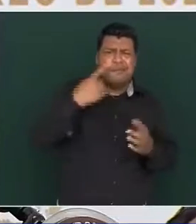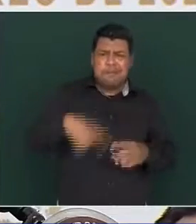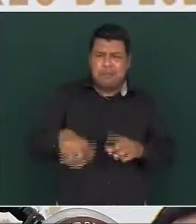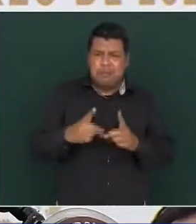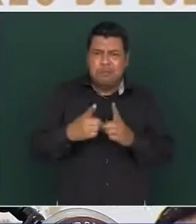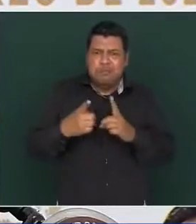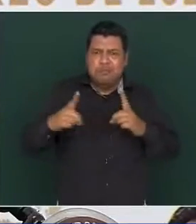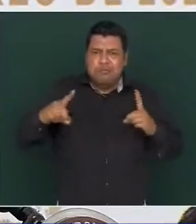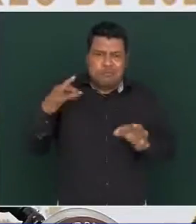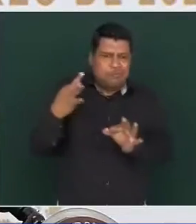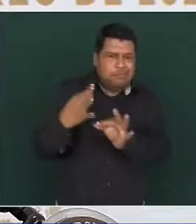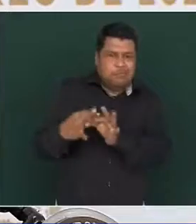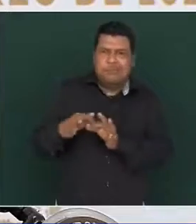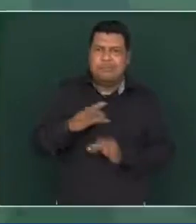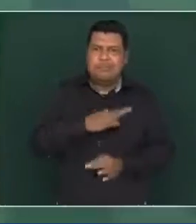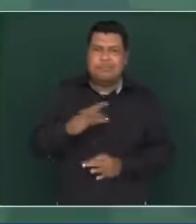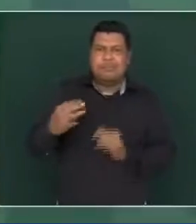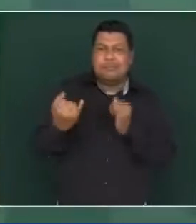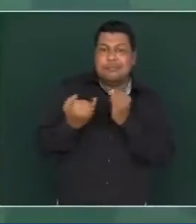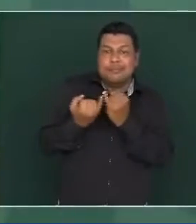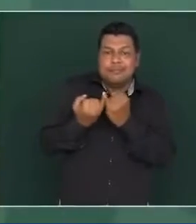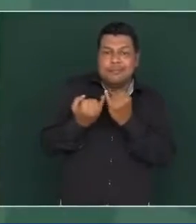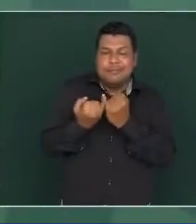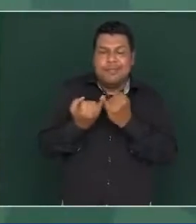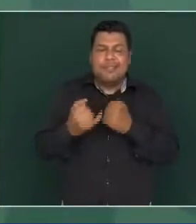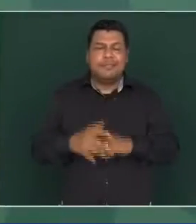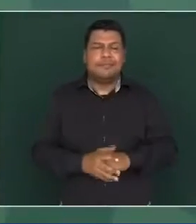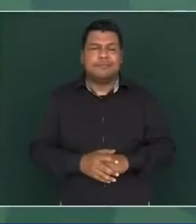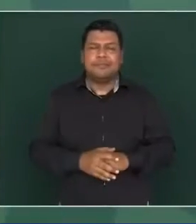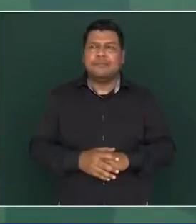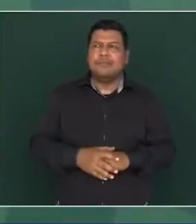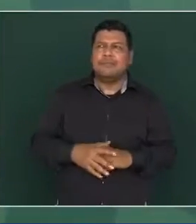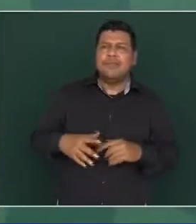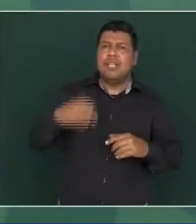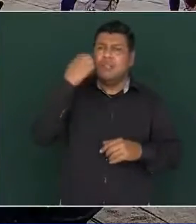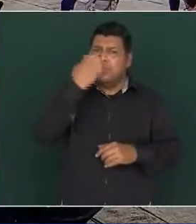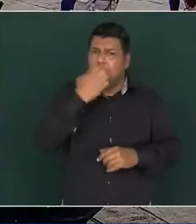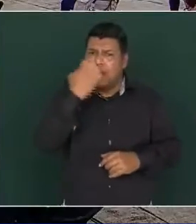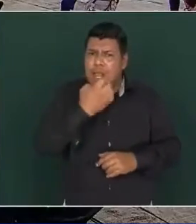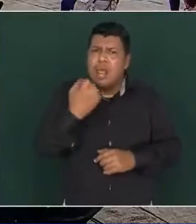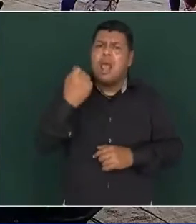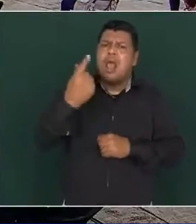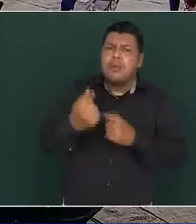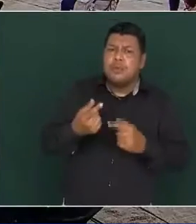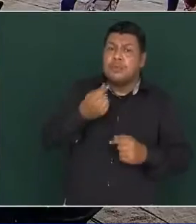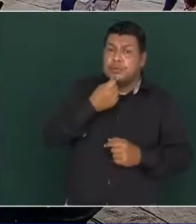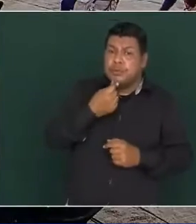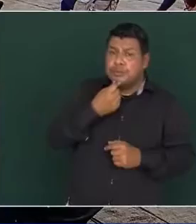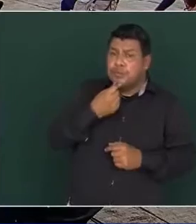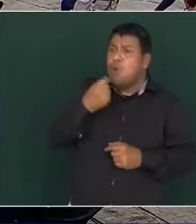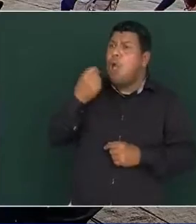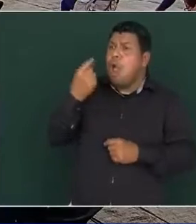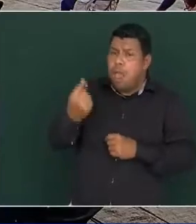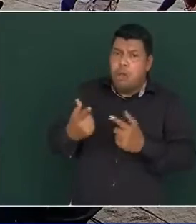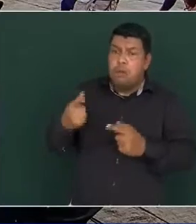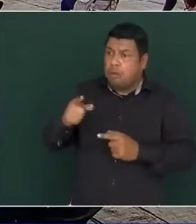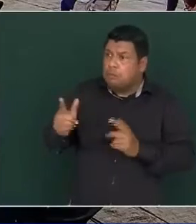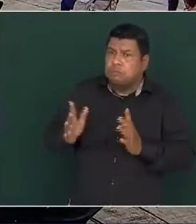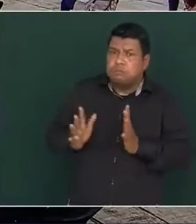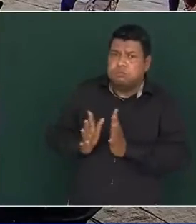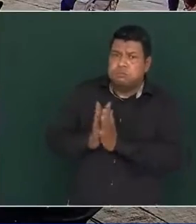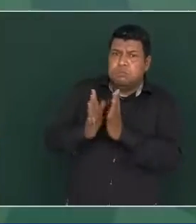desarrollar. Tenemos también algunas invitados, algunas escuelas, tenemos niños que van a participar,